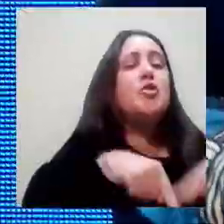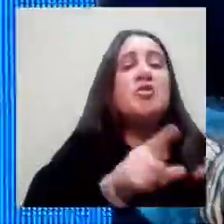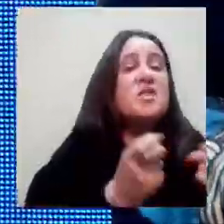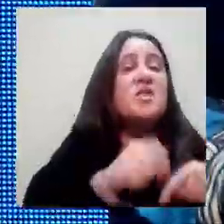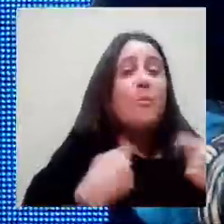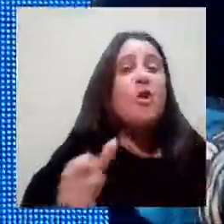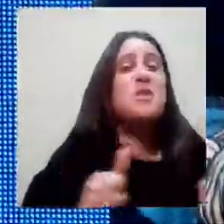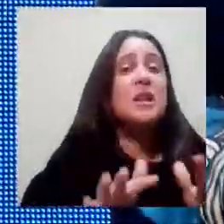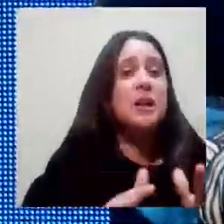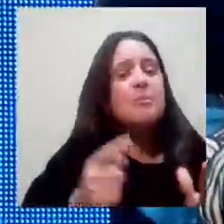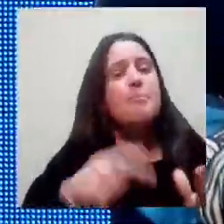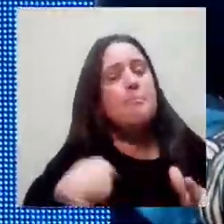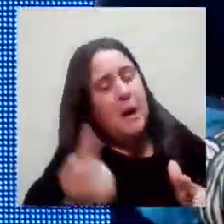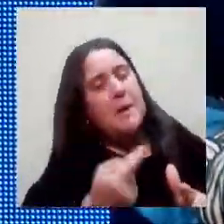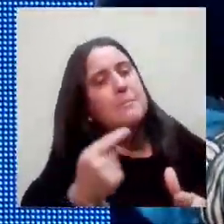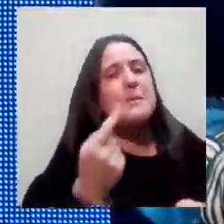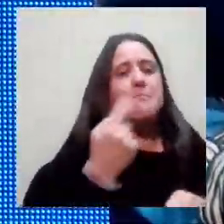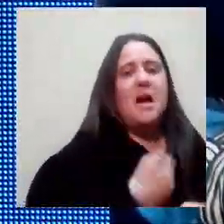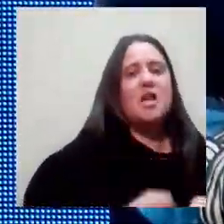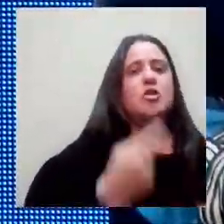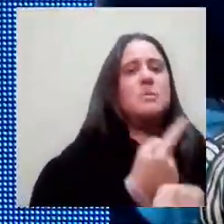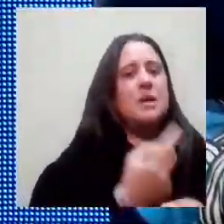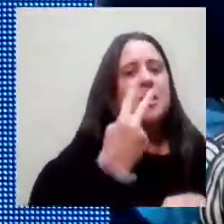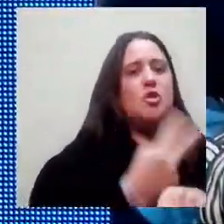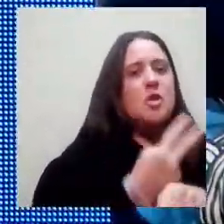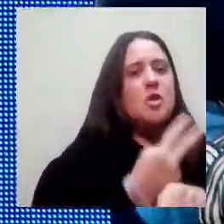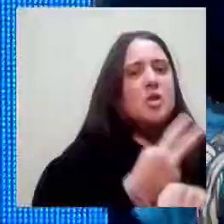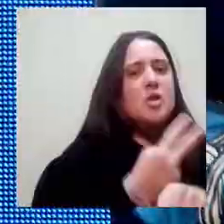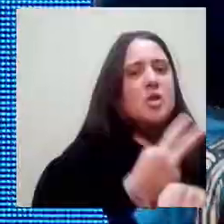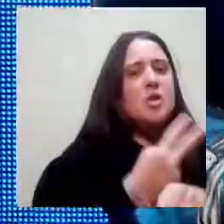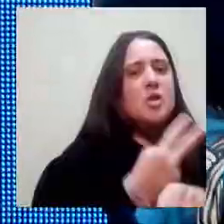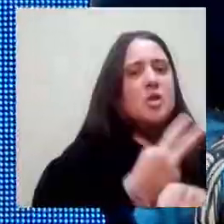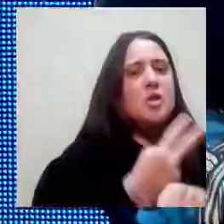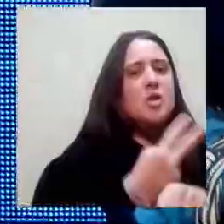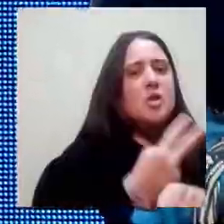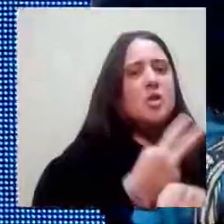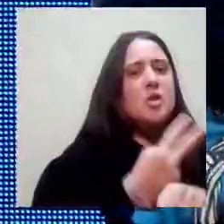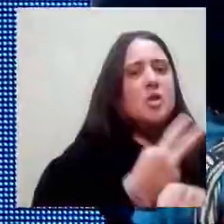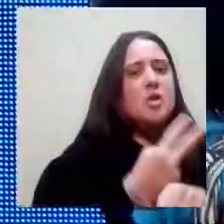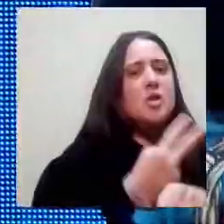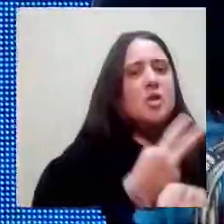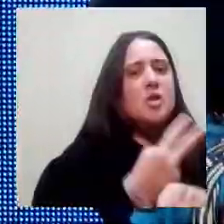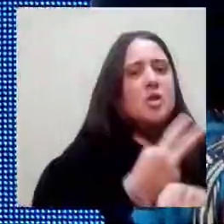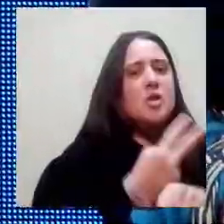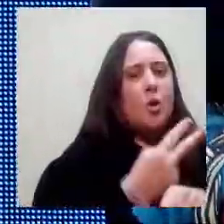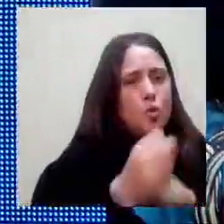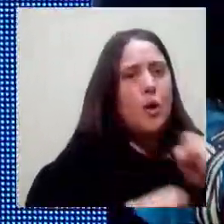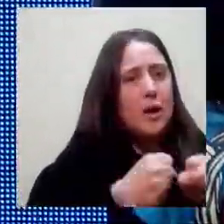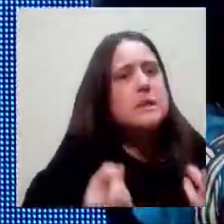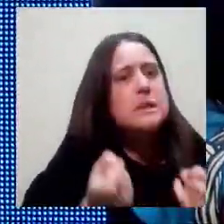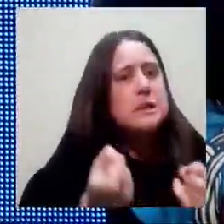mí los maestros de primero y segundo año, además de lo que ya están haciendo, que lo están haciendo muy bien, que es que los niños conozcan las letras y los sonidos de las